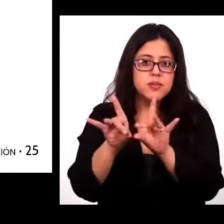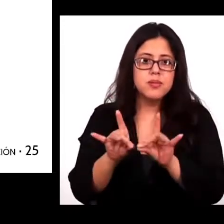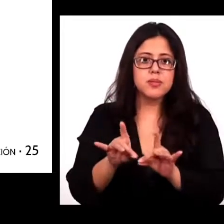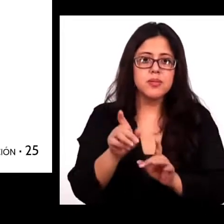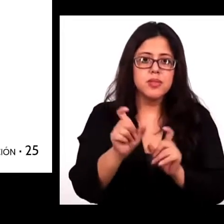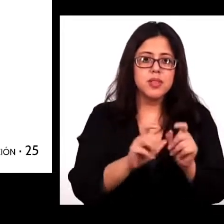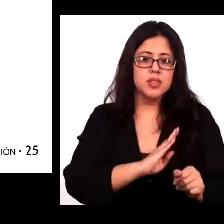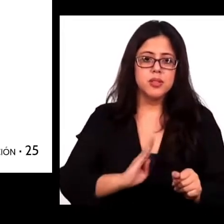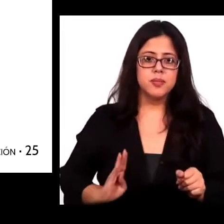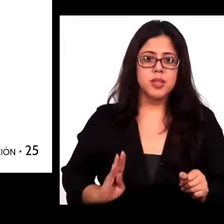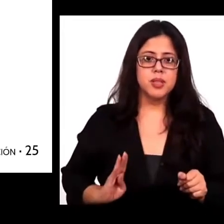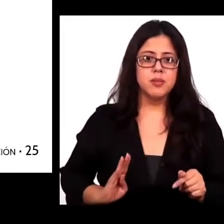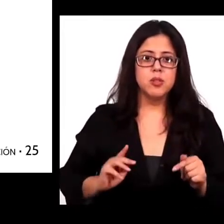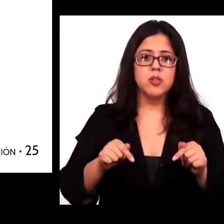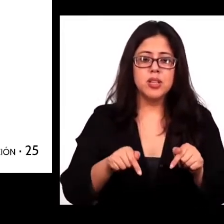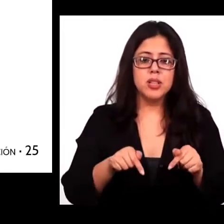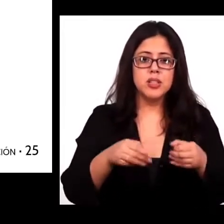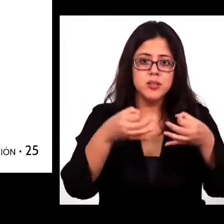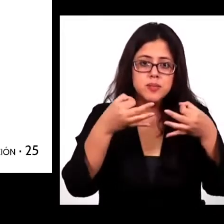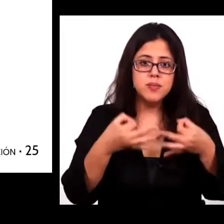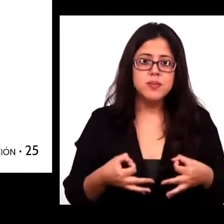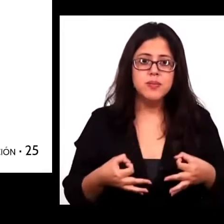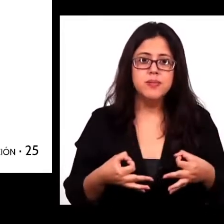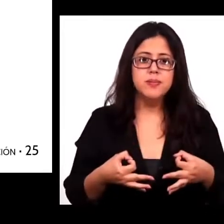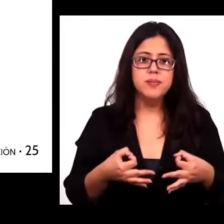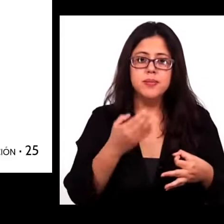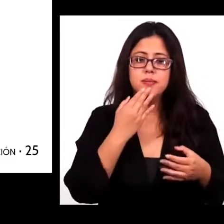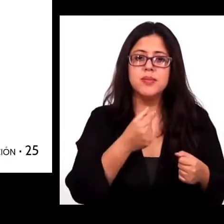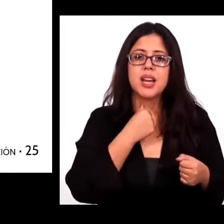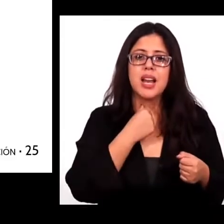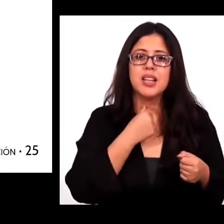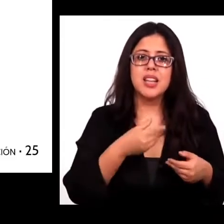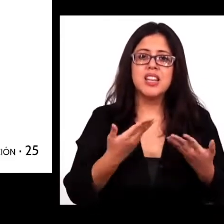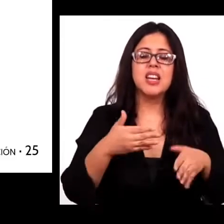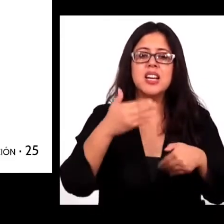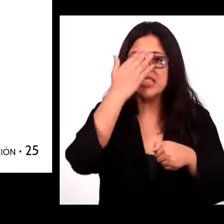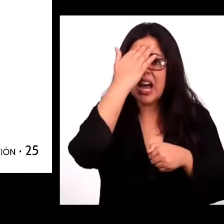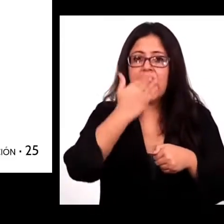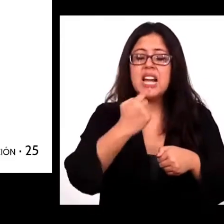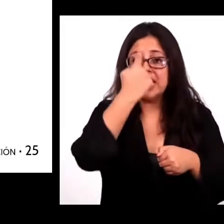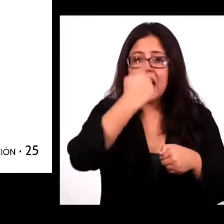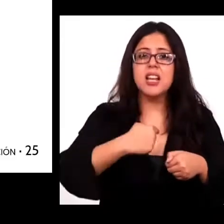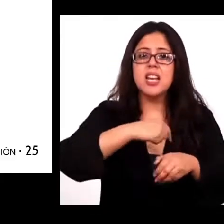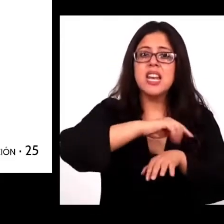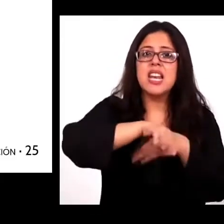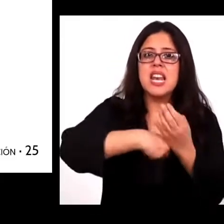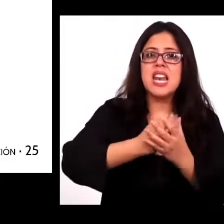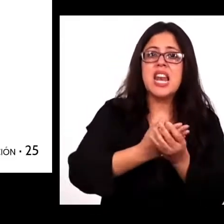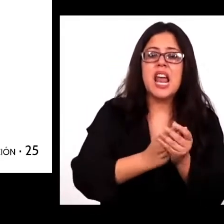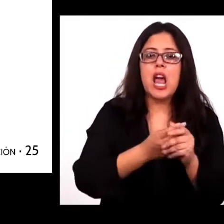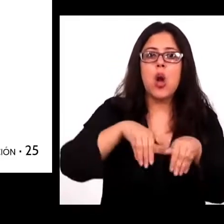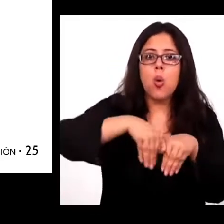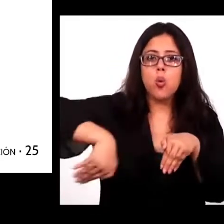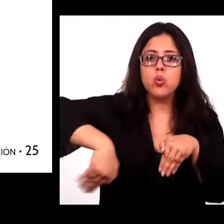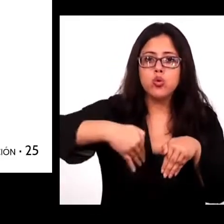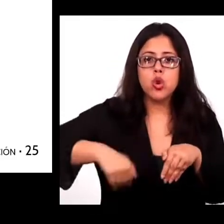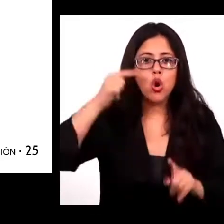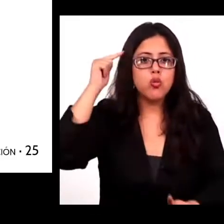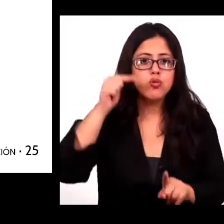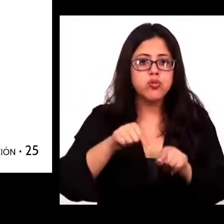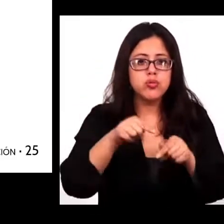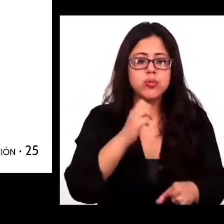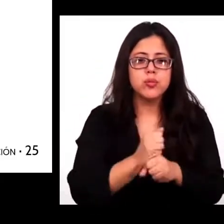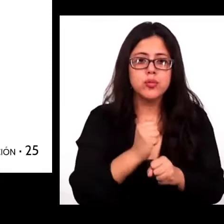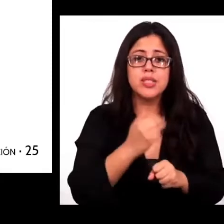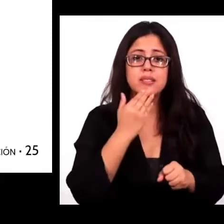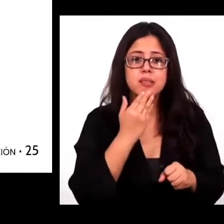miembros que sea suficientemente adecuado y que dé garantías de imparcialidad y de objetividad en la realización de esta labor, que tenga en ese